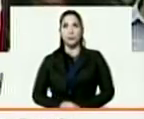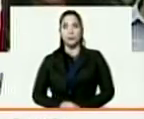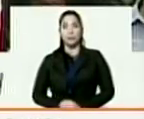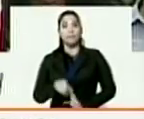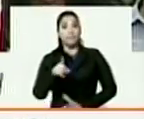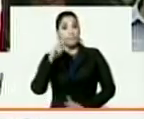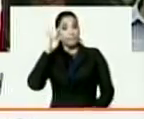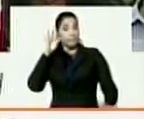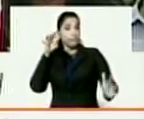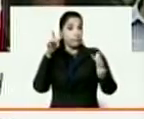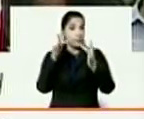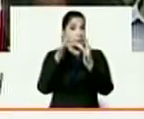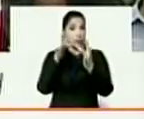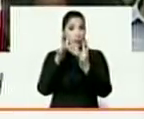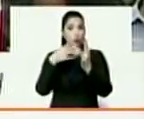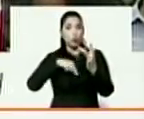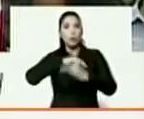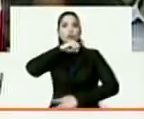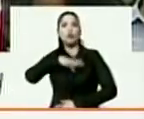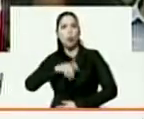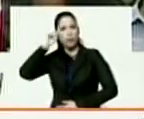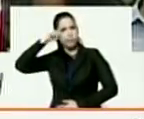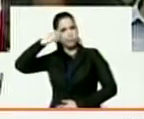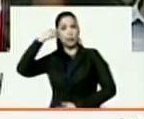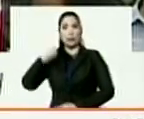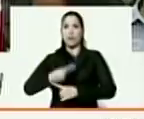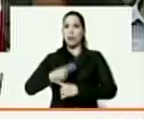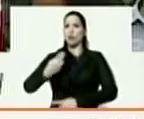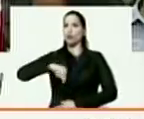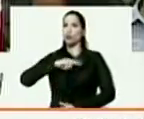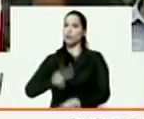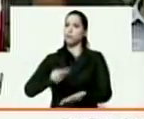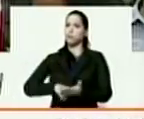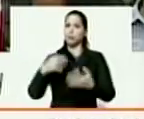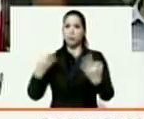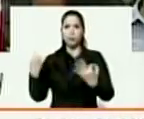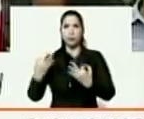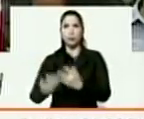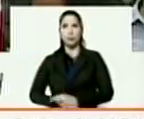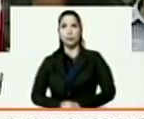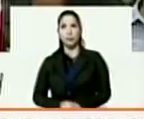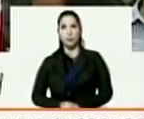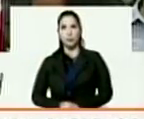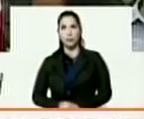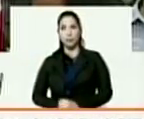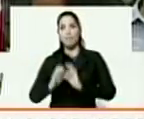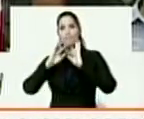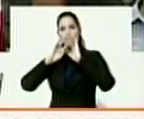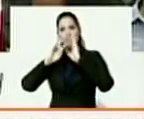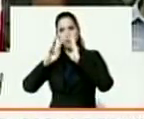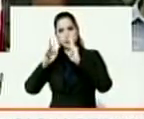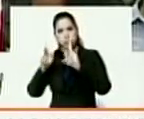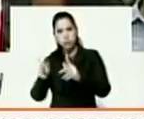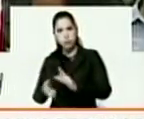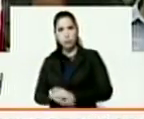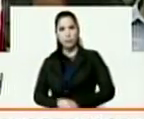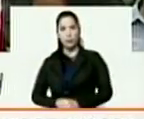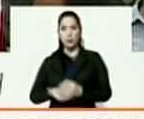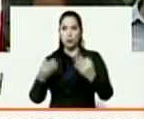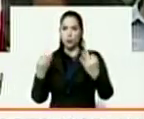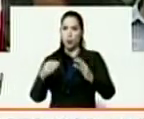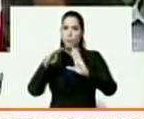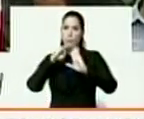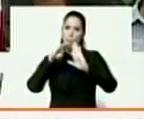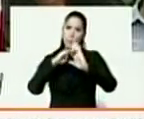de la historia de nuestra historia y estamos seguros que será contado con la precisión que